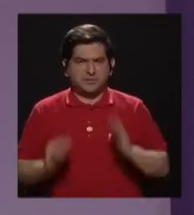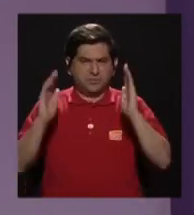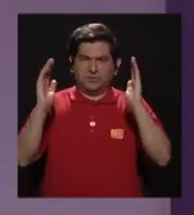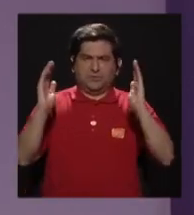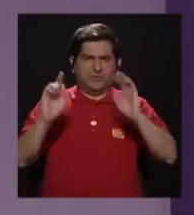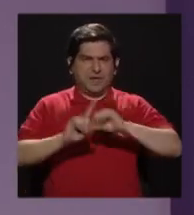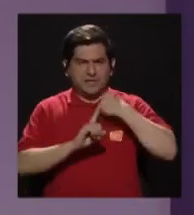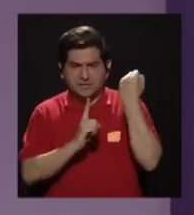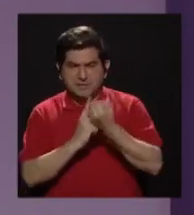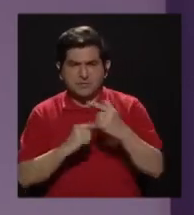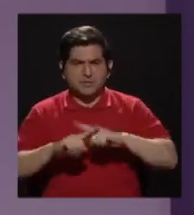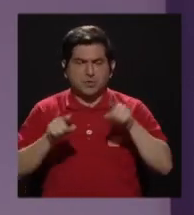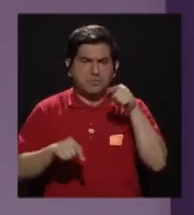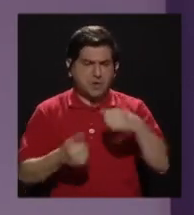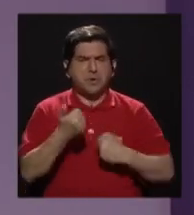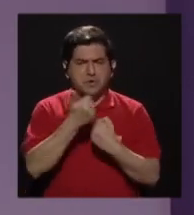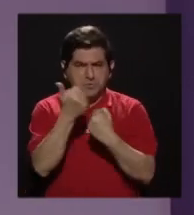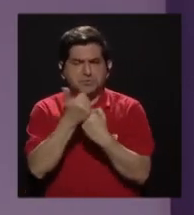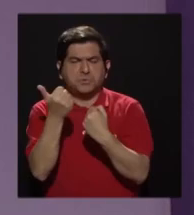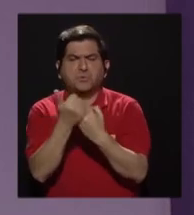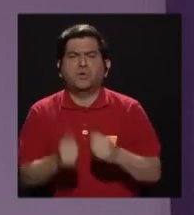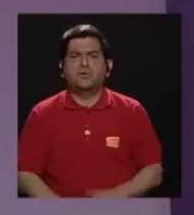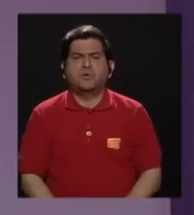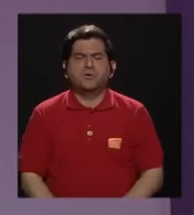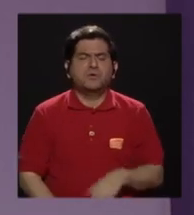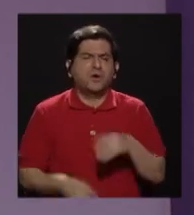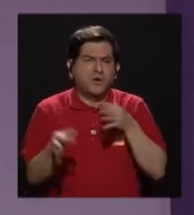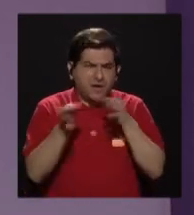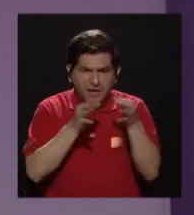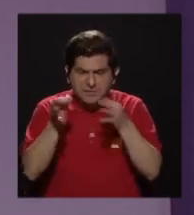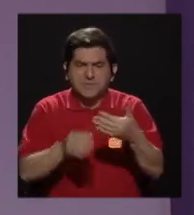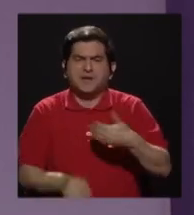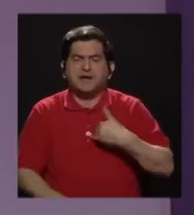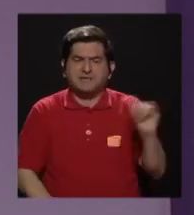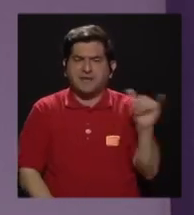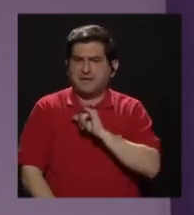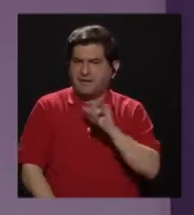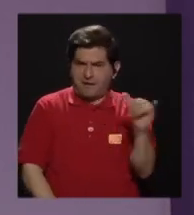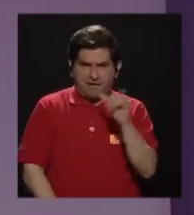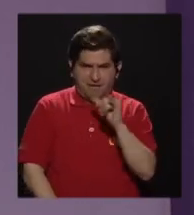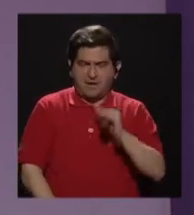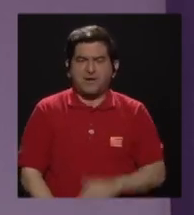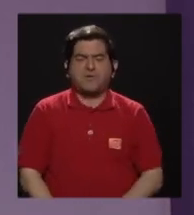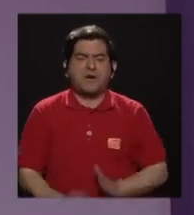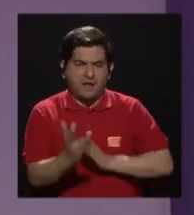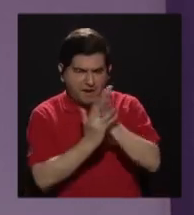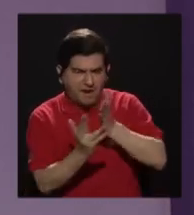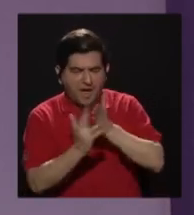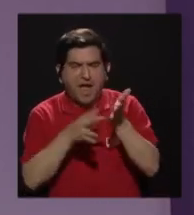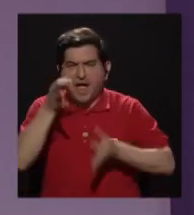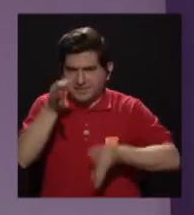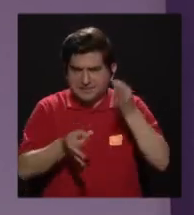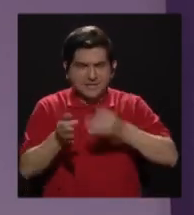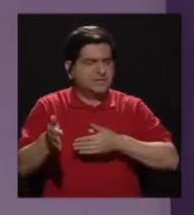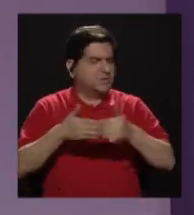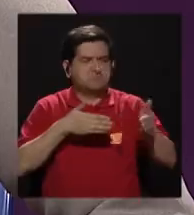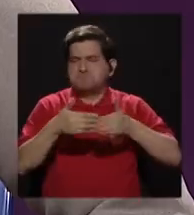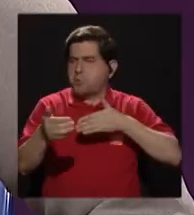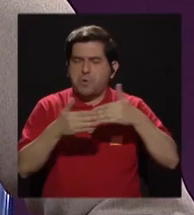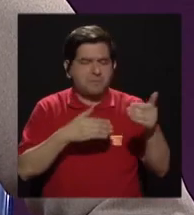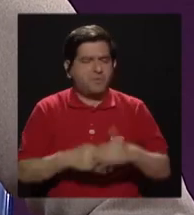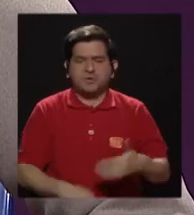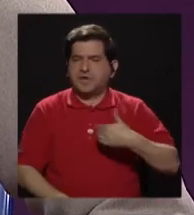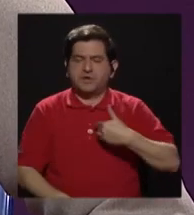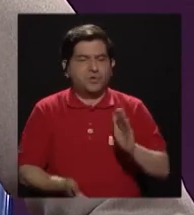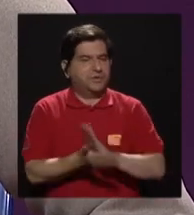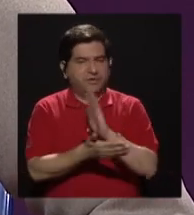no, CONAMAC nos ha apoyado contándoles que ellas tienen igual acceso a la justicia independientemente de que no